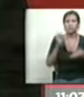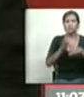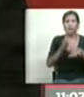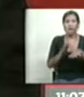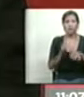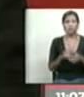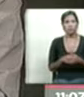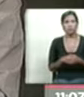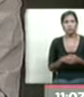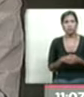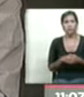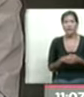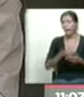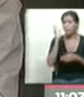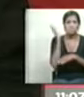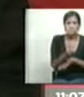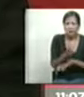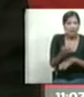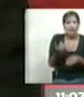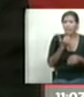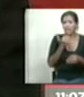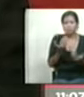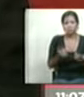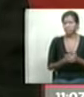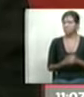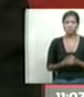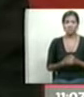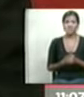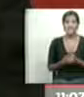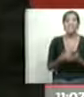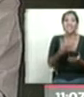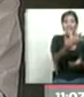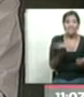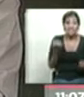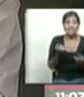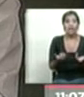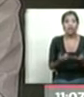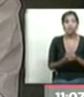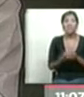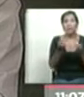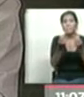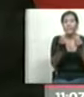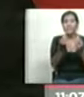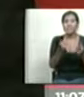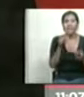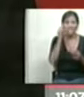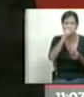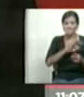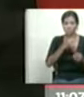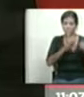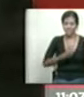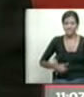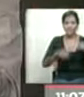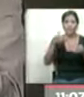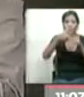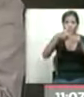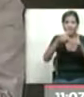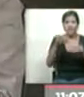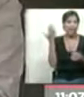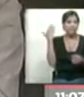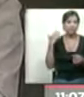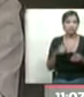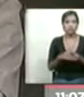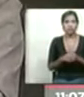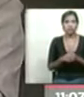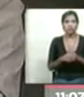nada. ¿Han sancionado a Rafael Ramírez? Para nada, no aparece. Nada, no existe, no hay, no da. Lo han tocado con una...